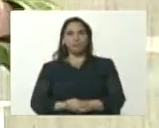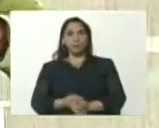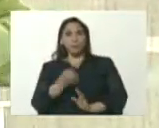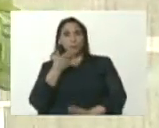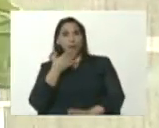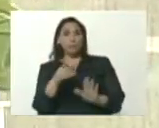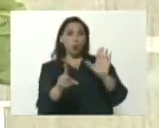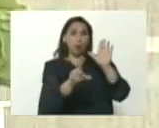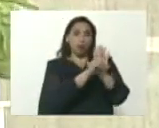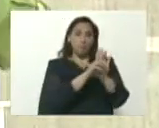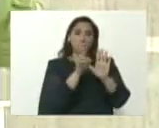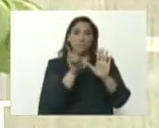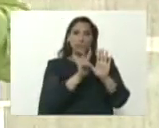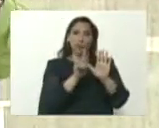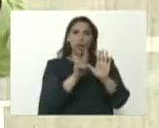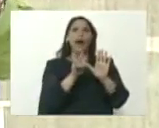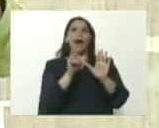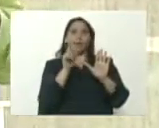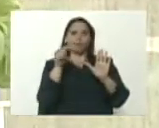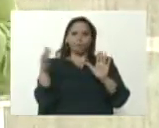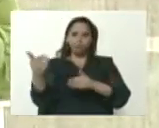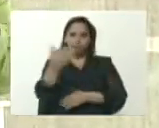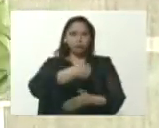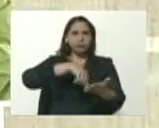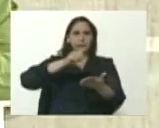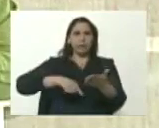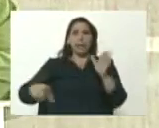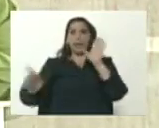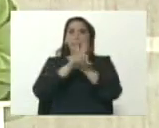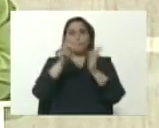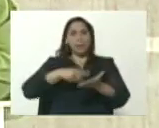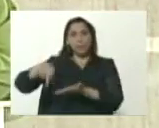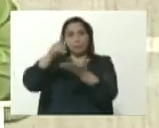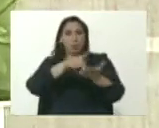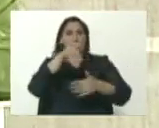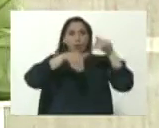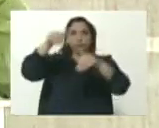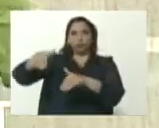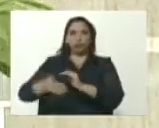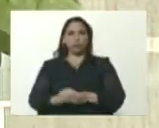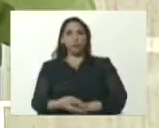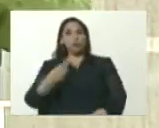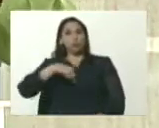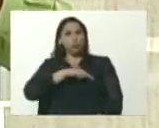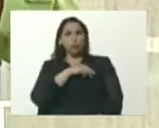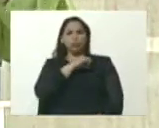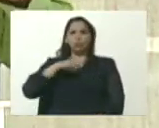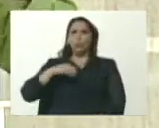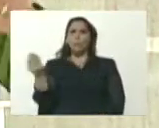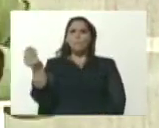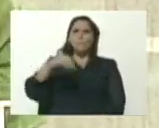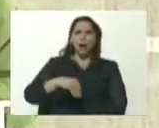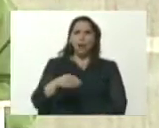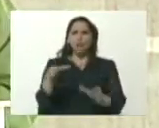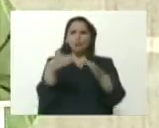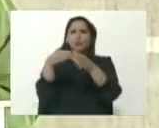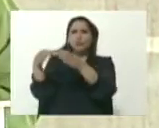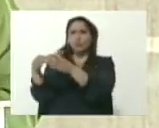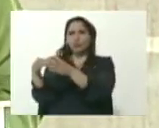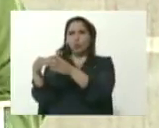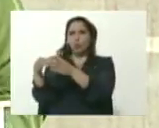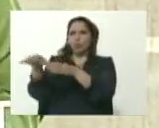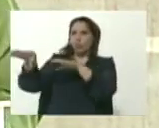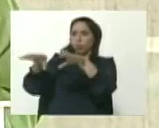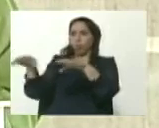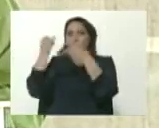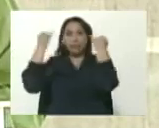la ley venezolana, que recogen una firma, se legalizan y participan en elecciones. Nosotros somos mucho más que un grupo de partidarios de una